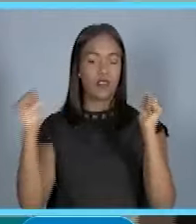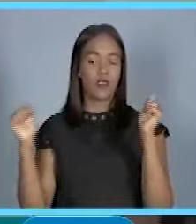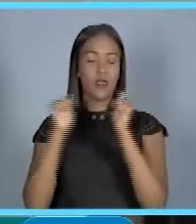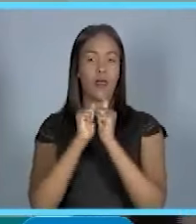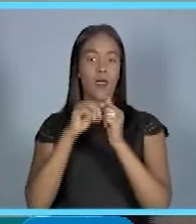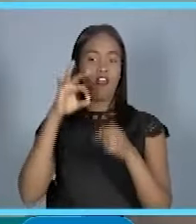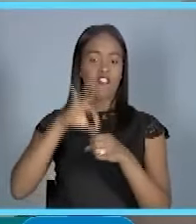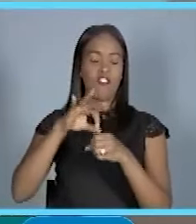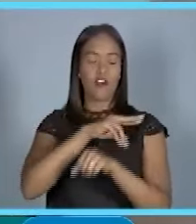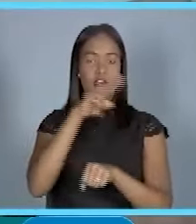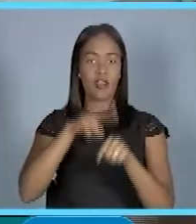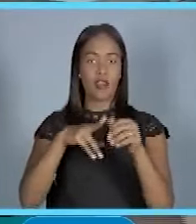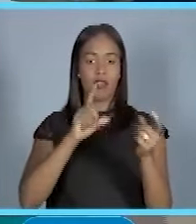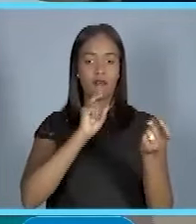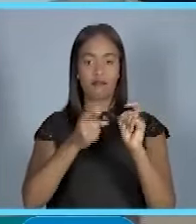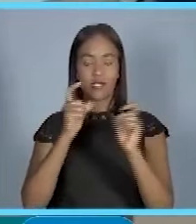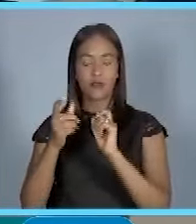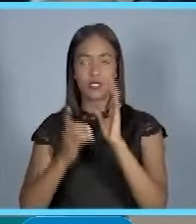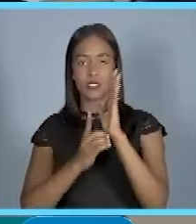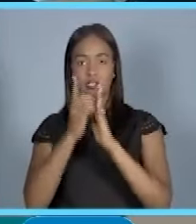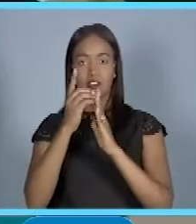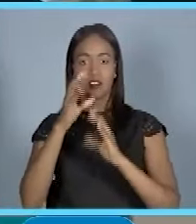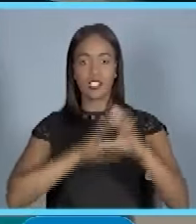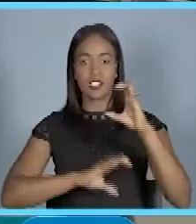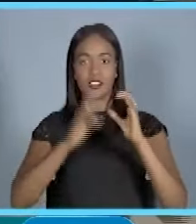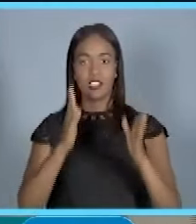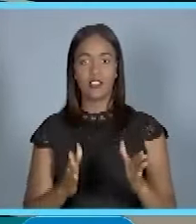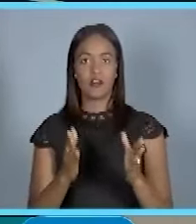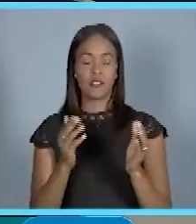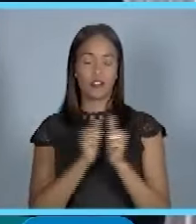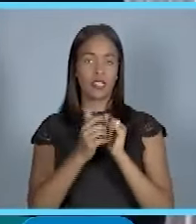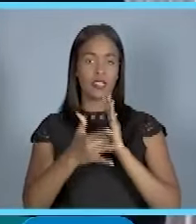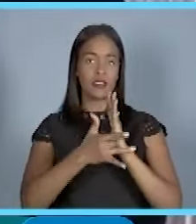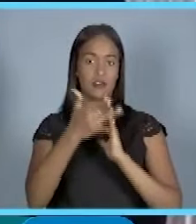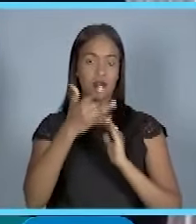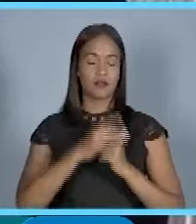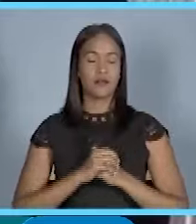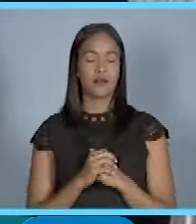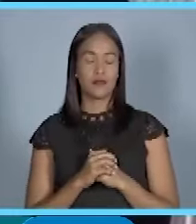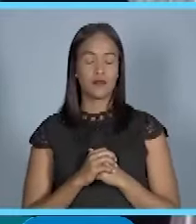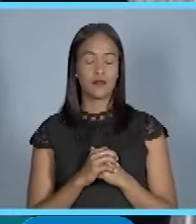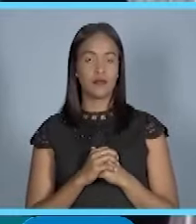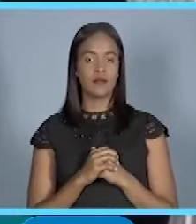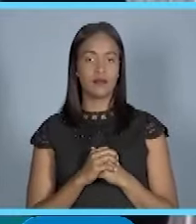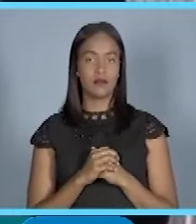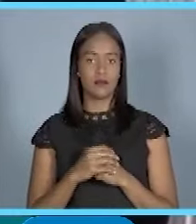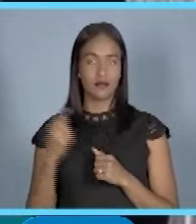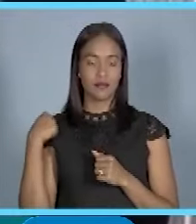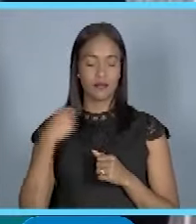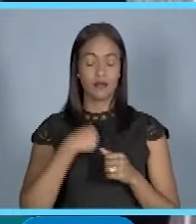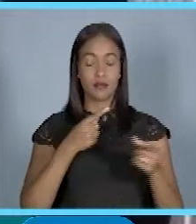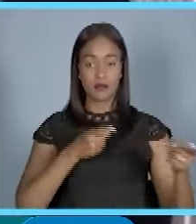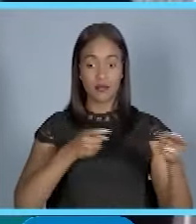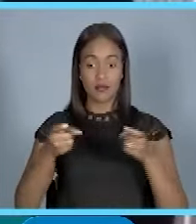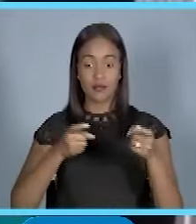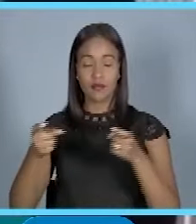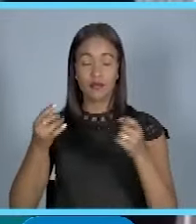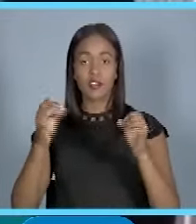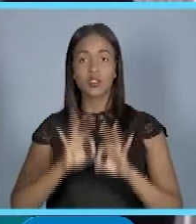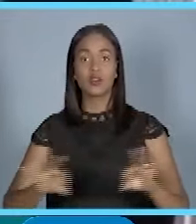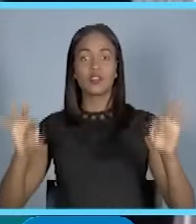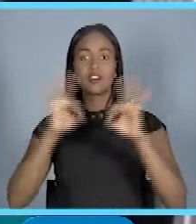del Fondo Nacional de Innovación y Desarrollo Científico y Tecnológico. Nuestra gestión importantiza lo que es